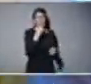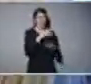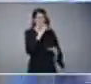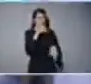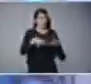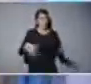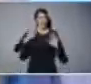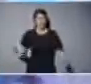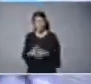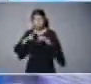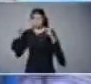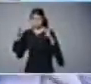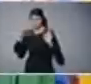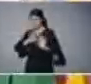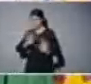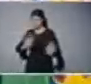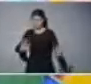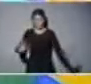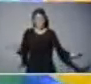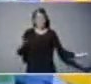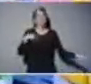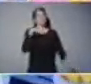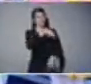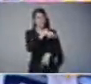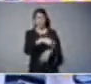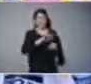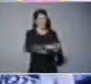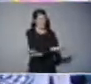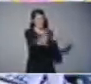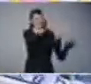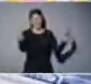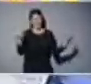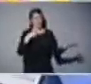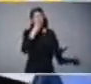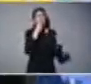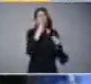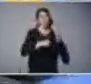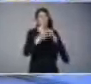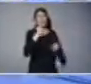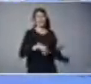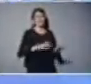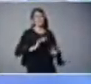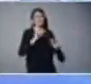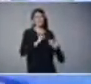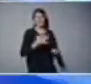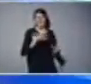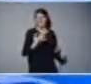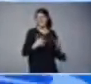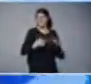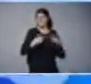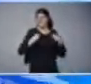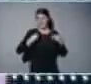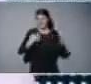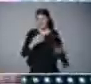Como Humberto me pondré. Y que les quede claro que comer bien sano es lo que un niño ha de